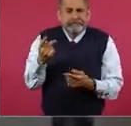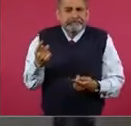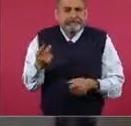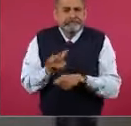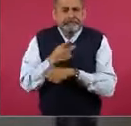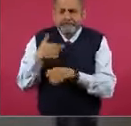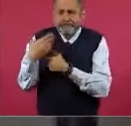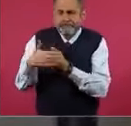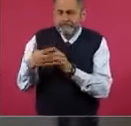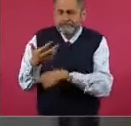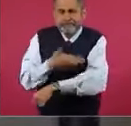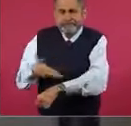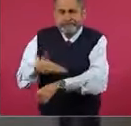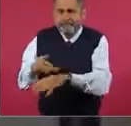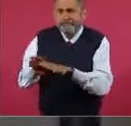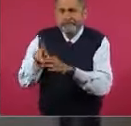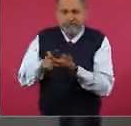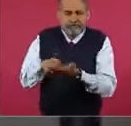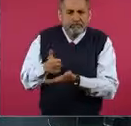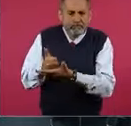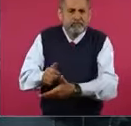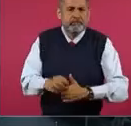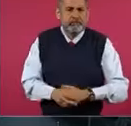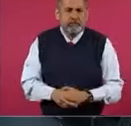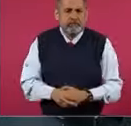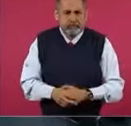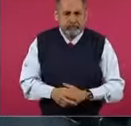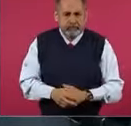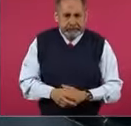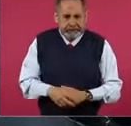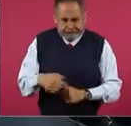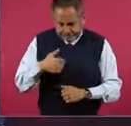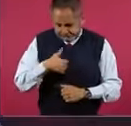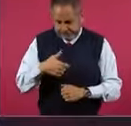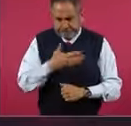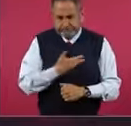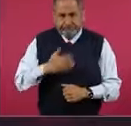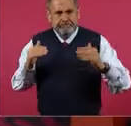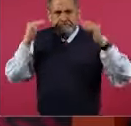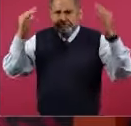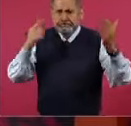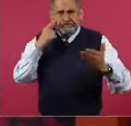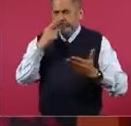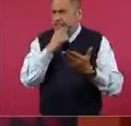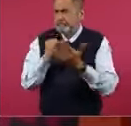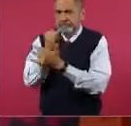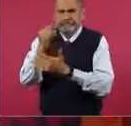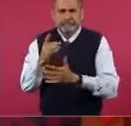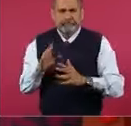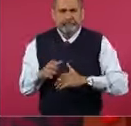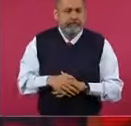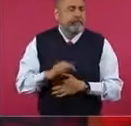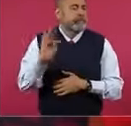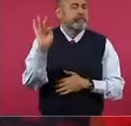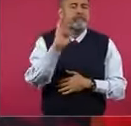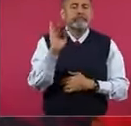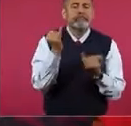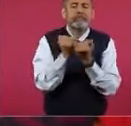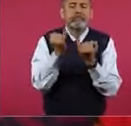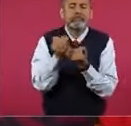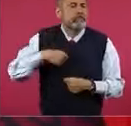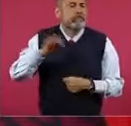en asuntos internos del país vecino, espera el mismo respeto en temas como la reforma judicial en México. Es como si yo